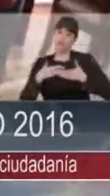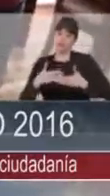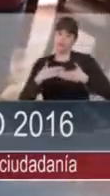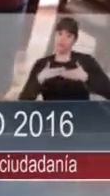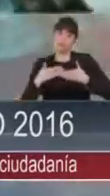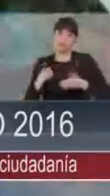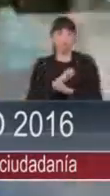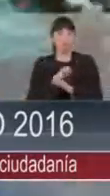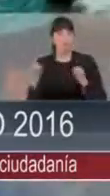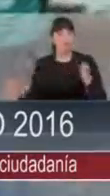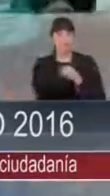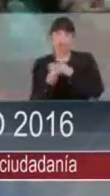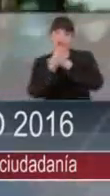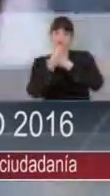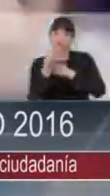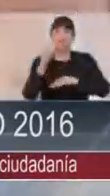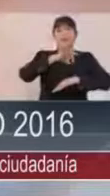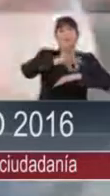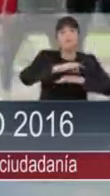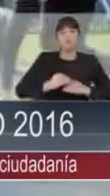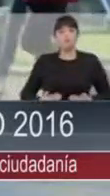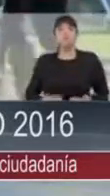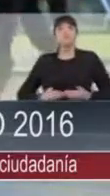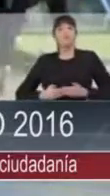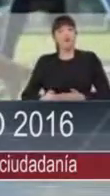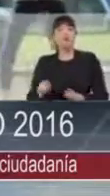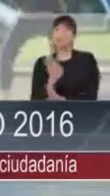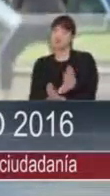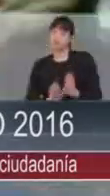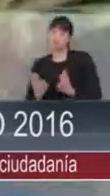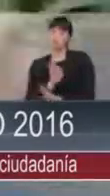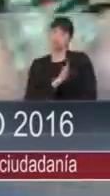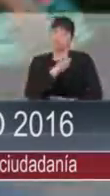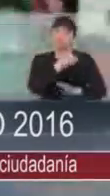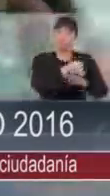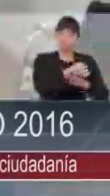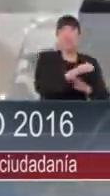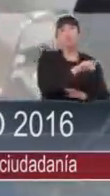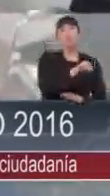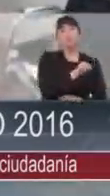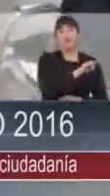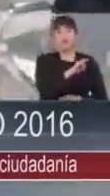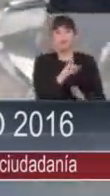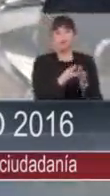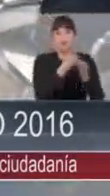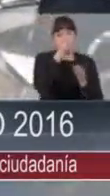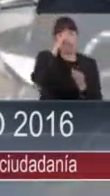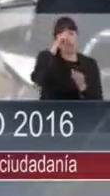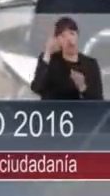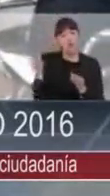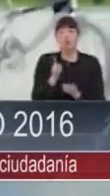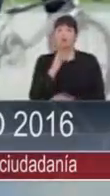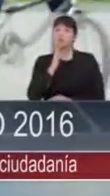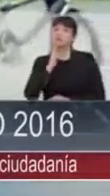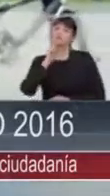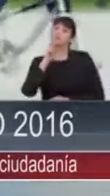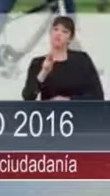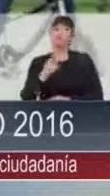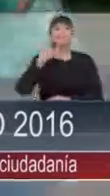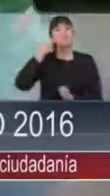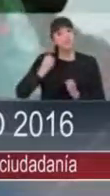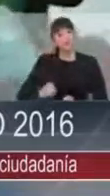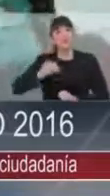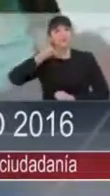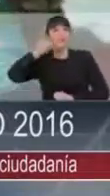escalofríos, decaimiento y falta de sueño o de apetito. Cabe mencionar que el personero de salud destacó la entrega